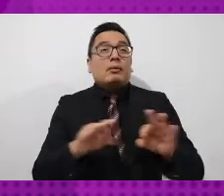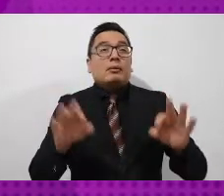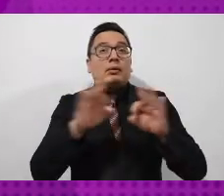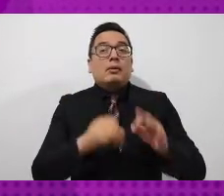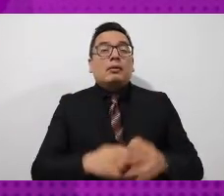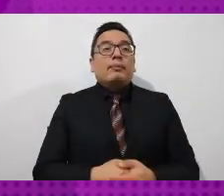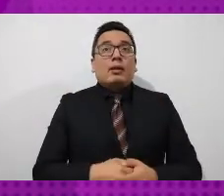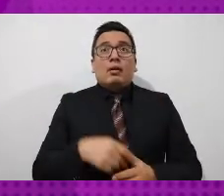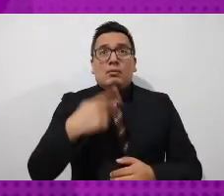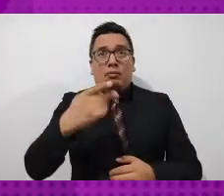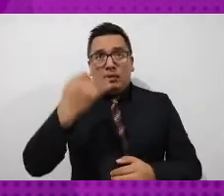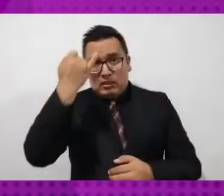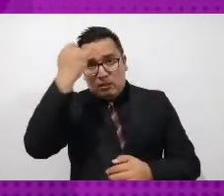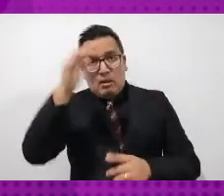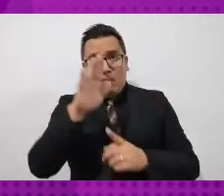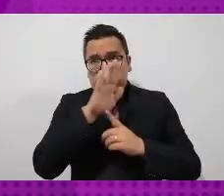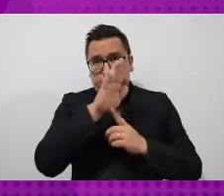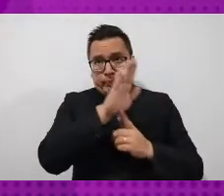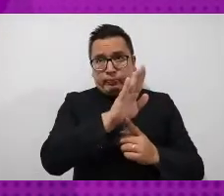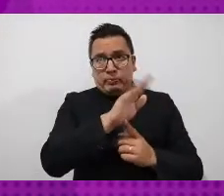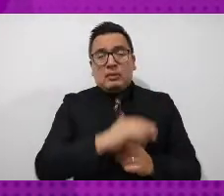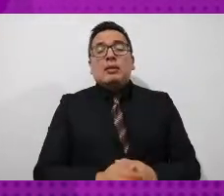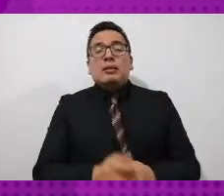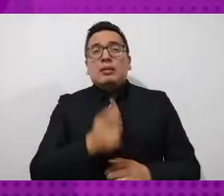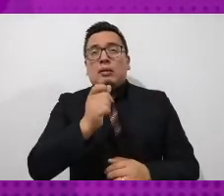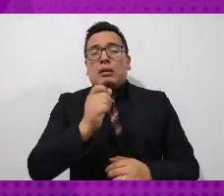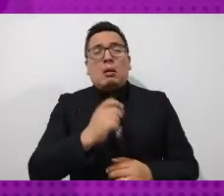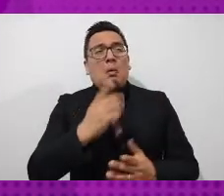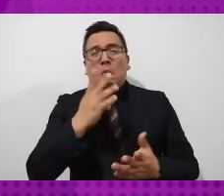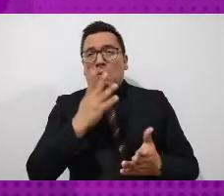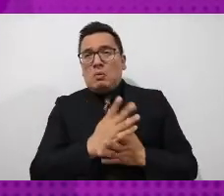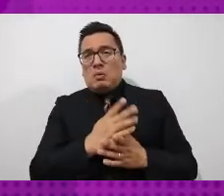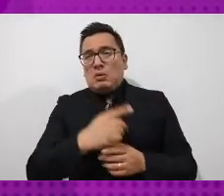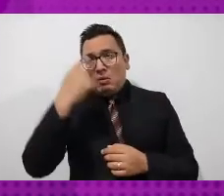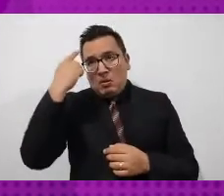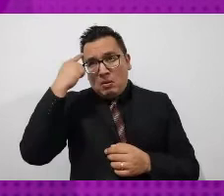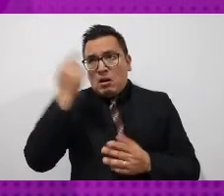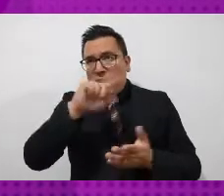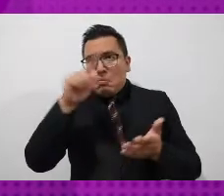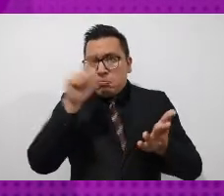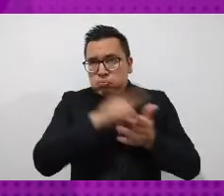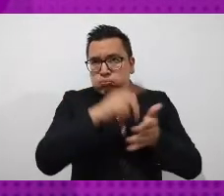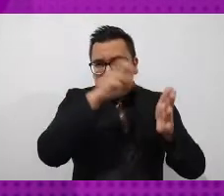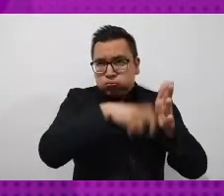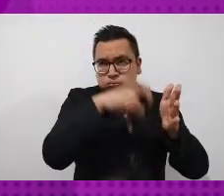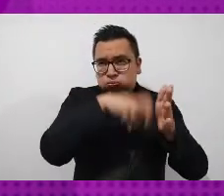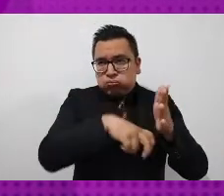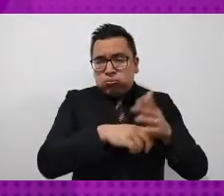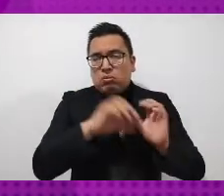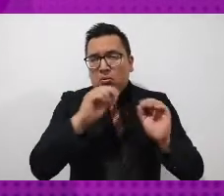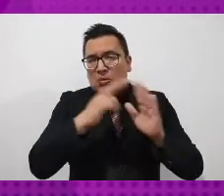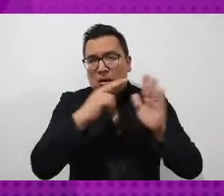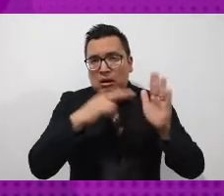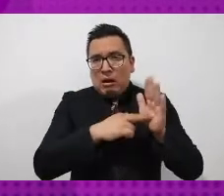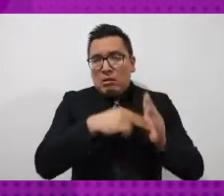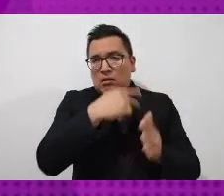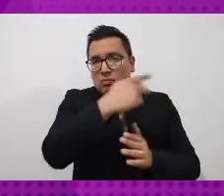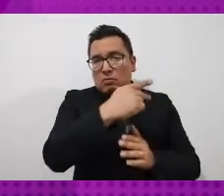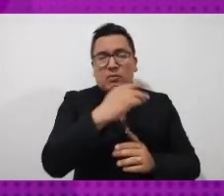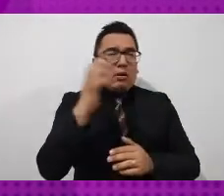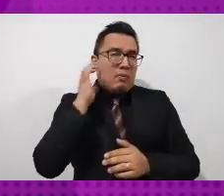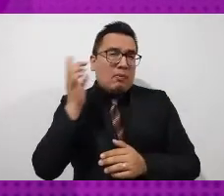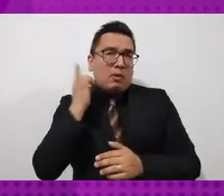decimos iniciativa popular, muchas veces pensamos que solamente es las leyes o decretos que emite el